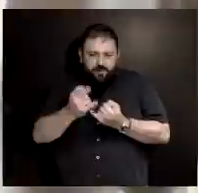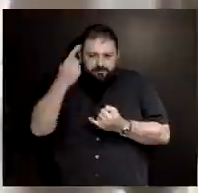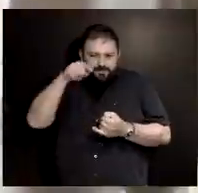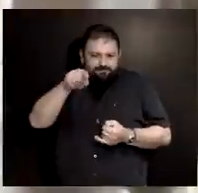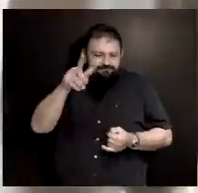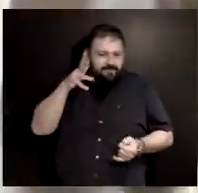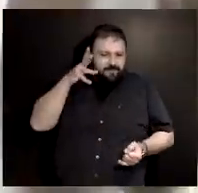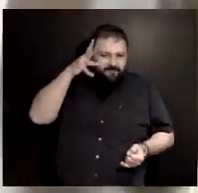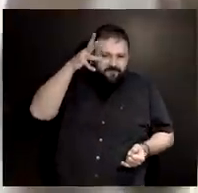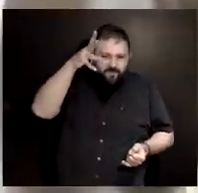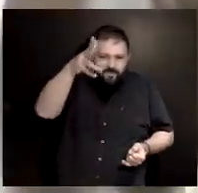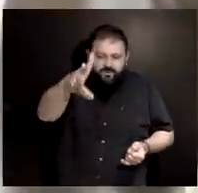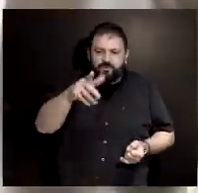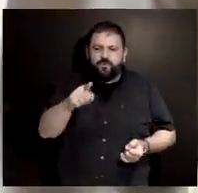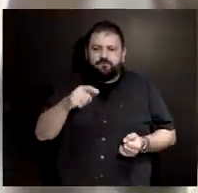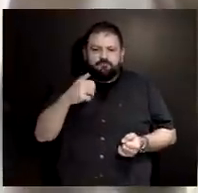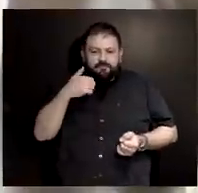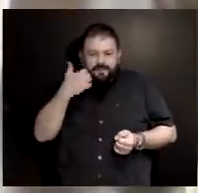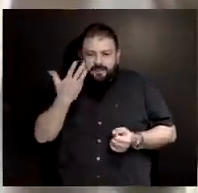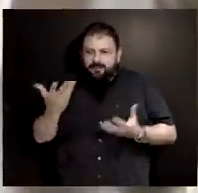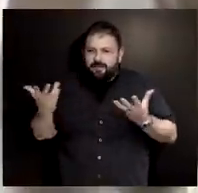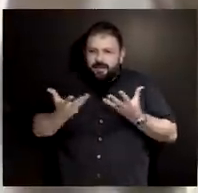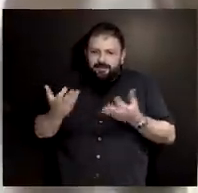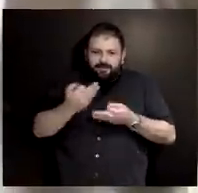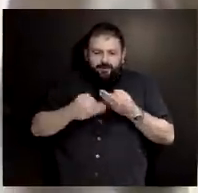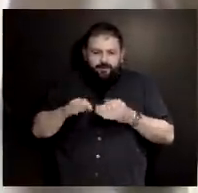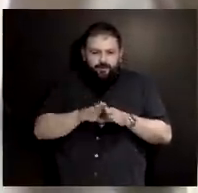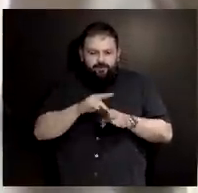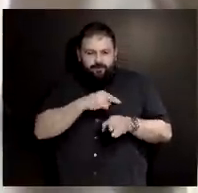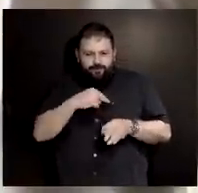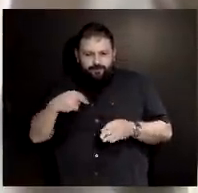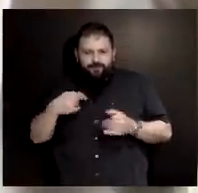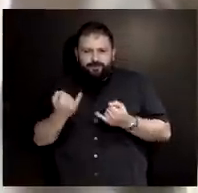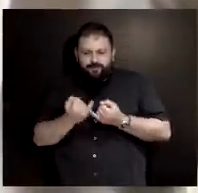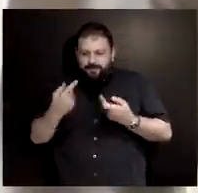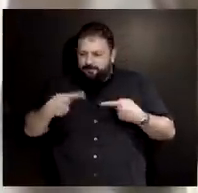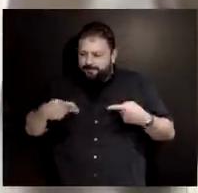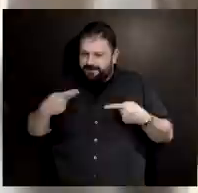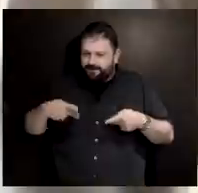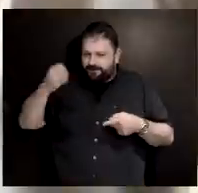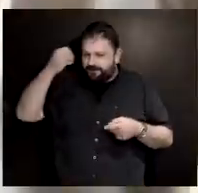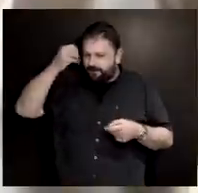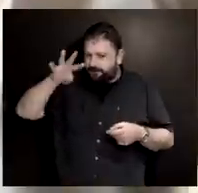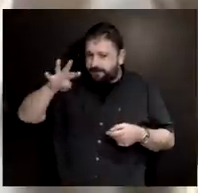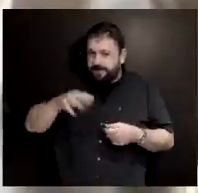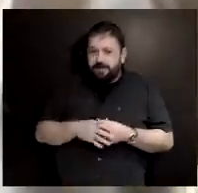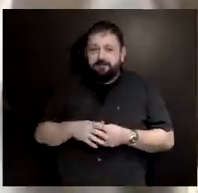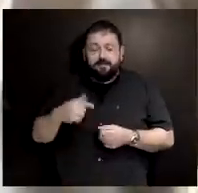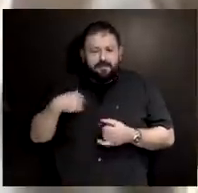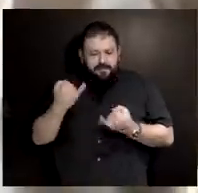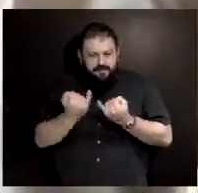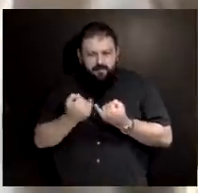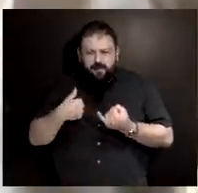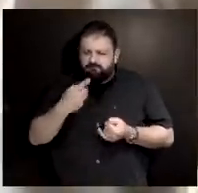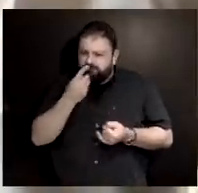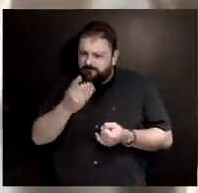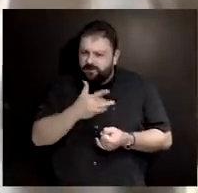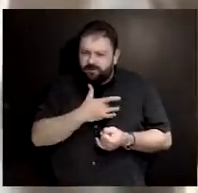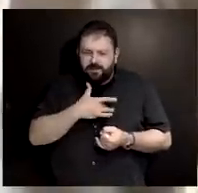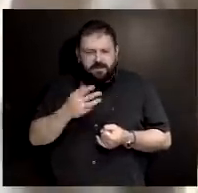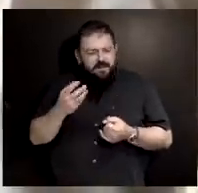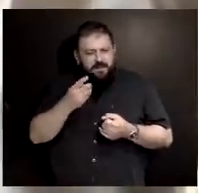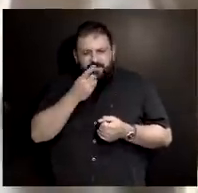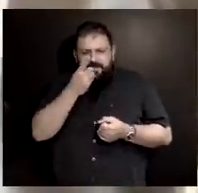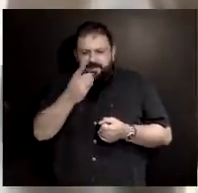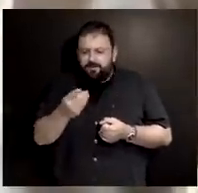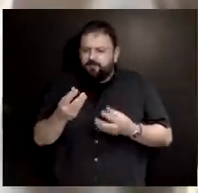de visualizar qué queremos nosotros como personas de OmniLife y como personas individuales. Yo de corazón les digo que les deseo